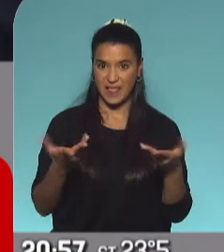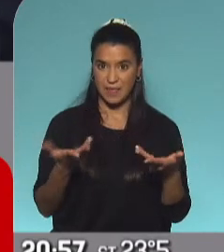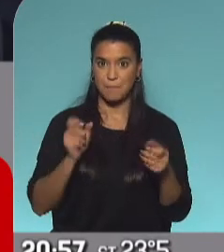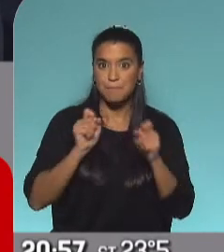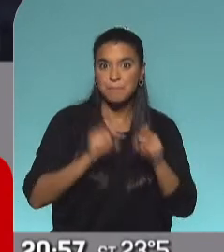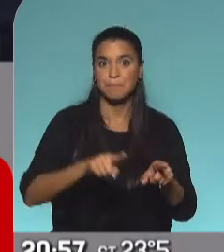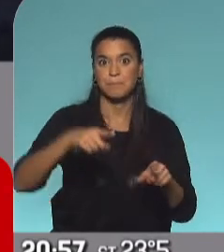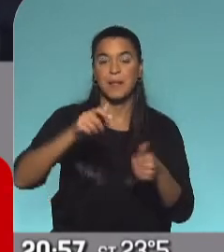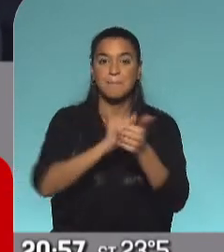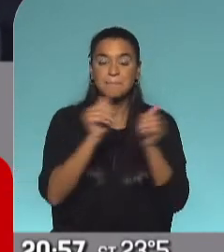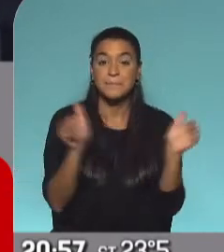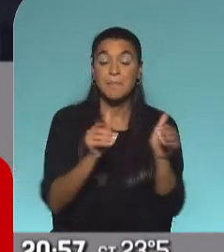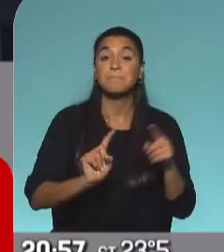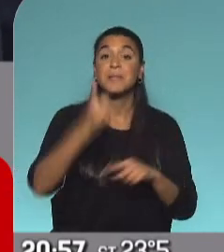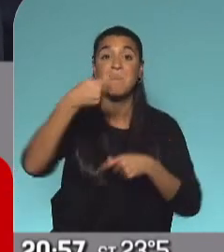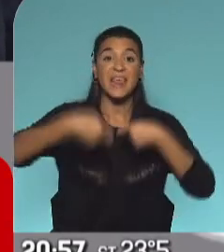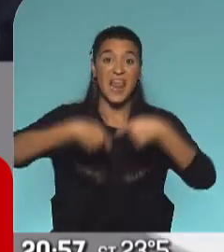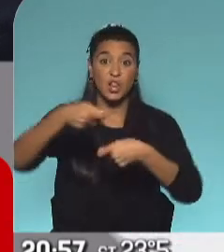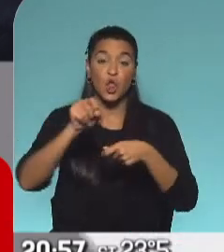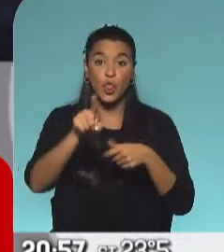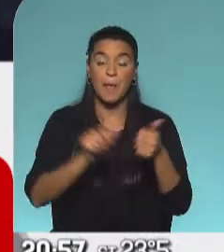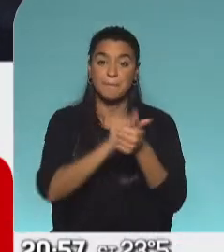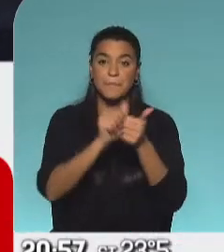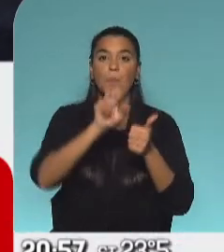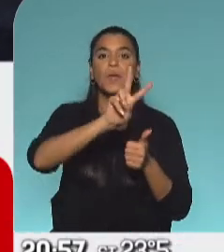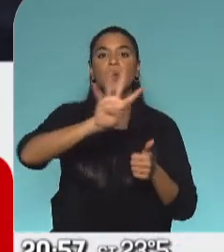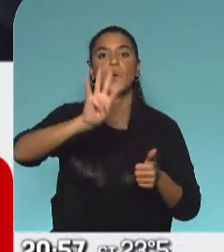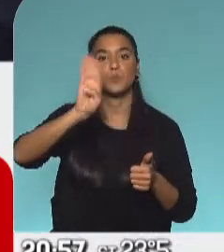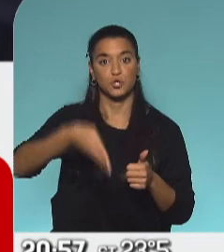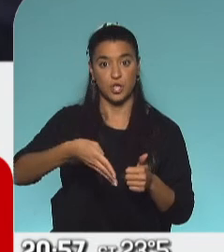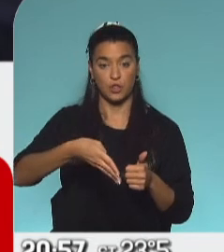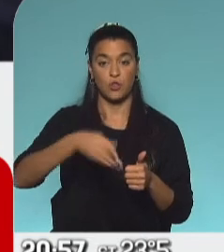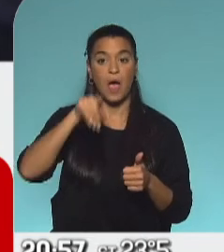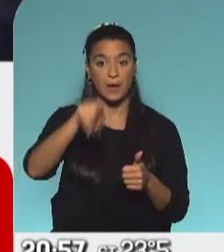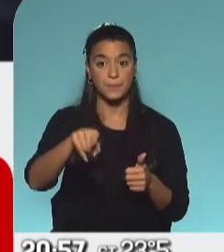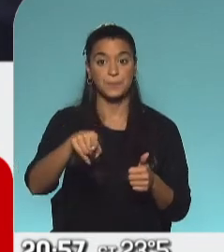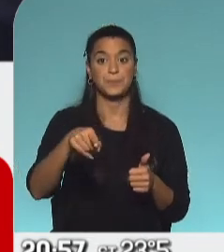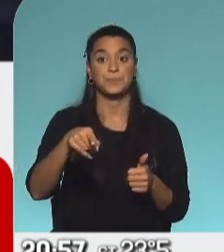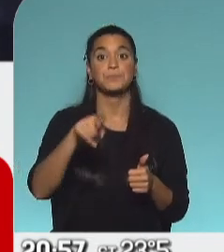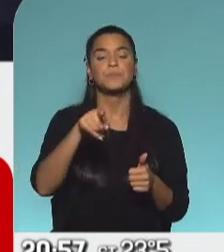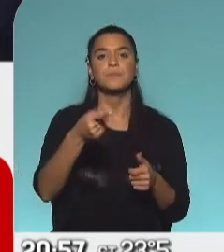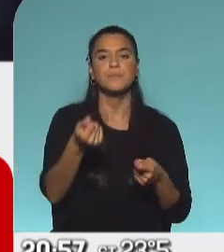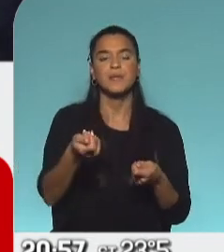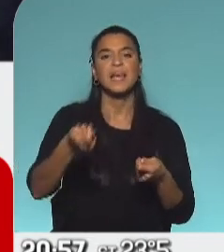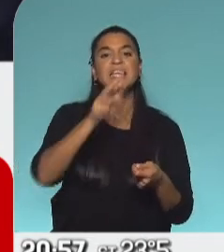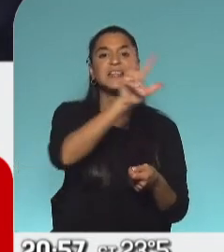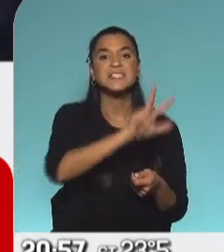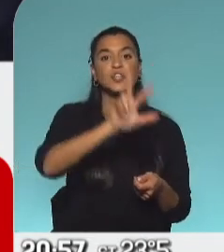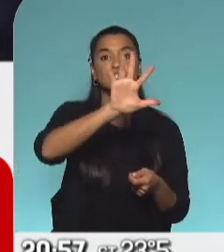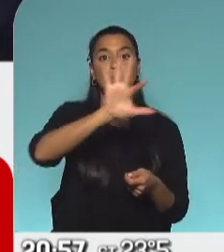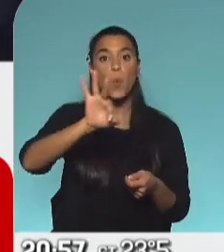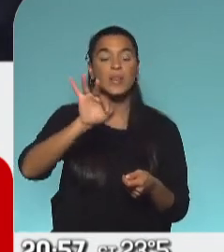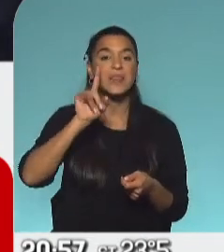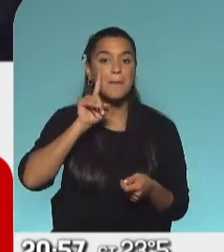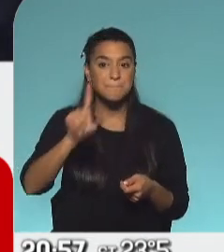pymes. La primera línea de crédito pyme que sacamos fue al 24%. Ahí sacamos un monto de